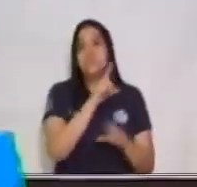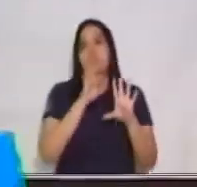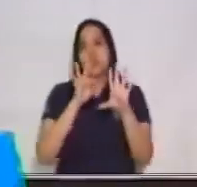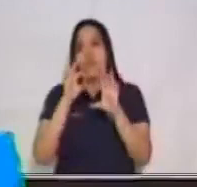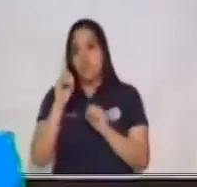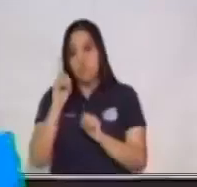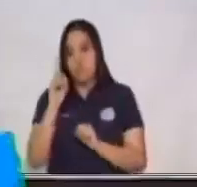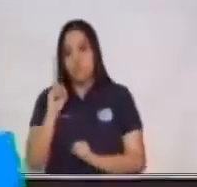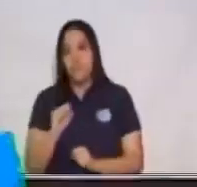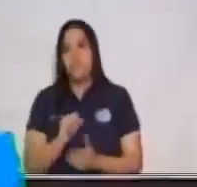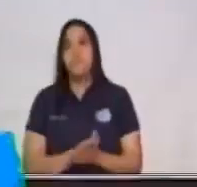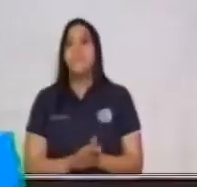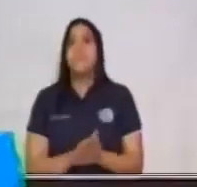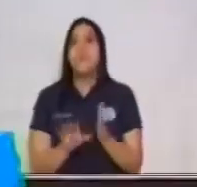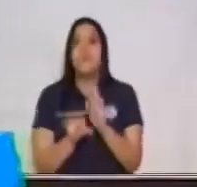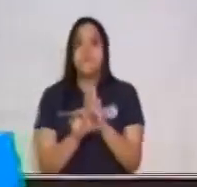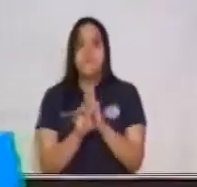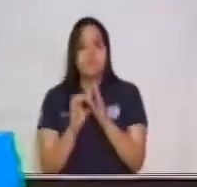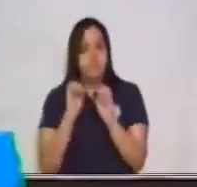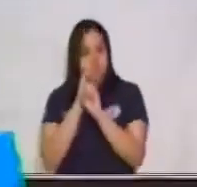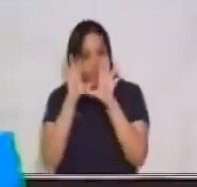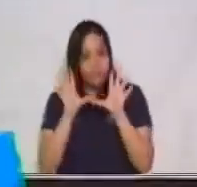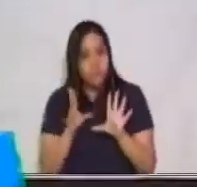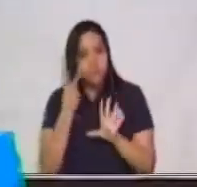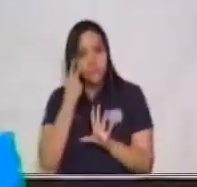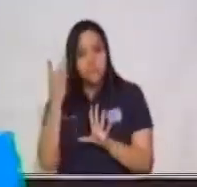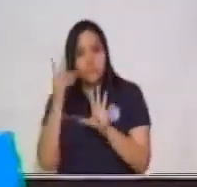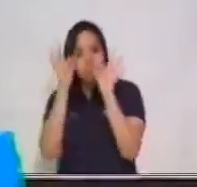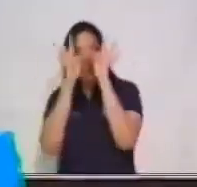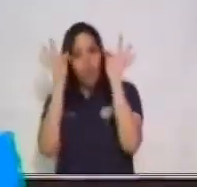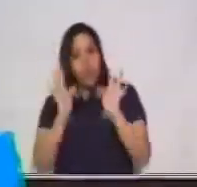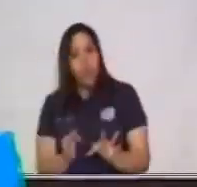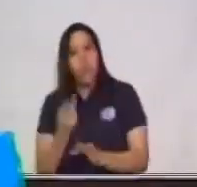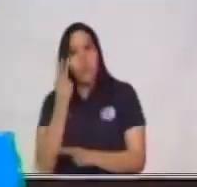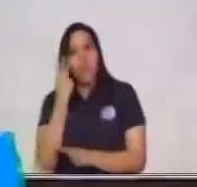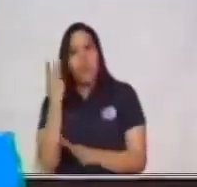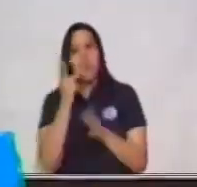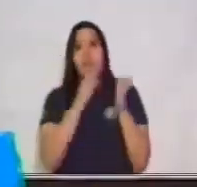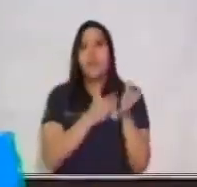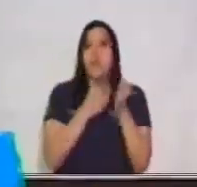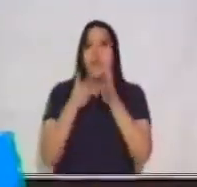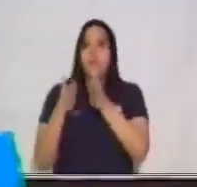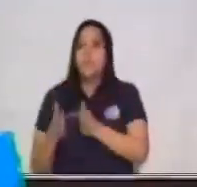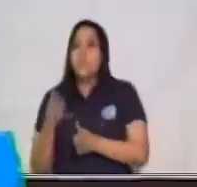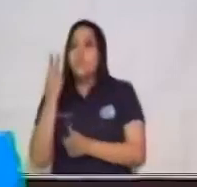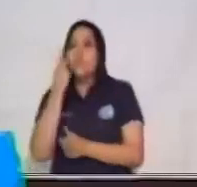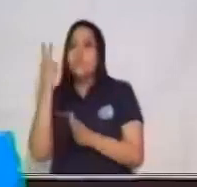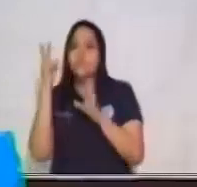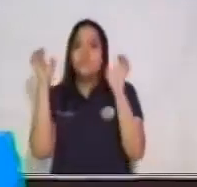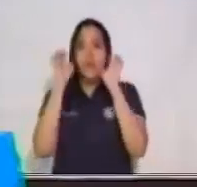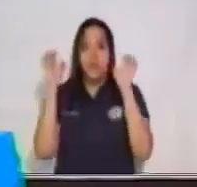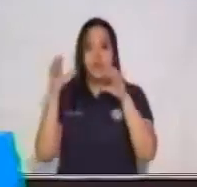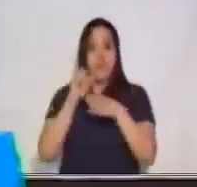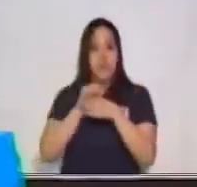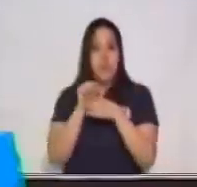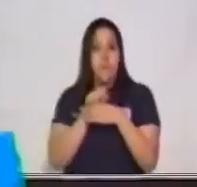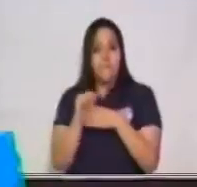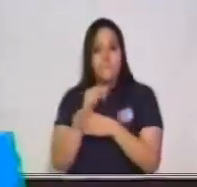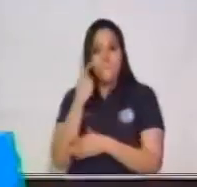180. Entonces, para tener claras estas fórmulas, vamos a ir a los ejercicios del día de hoy.